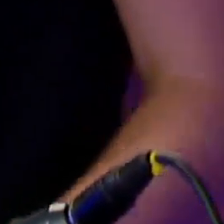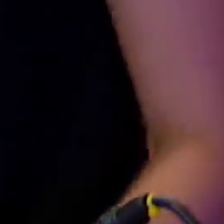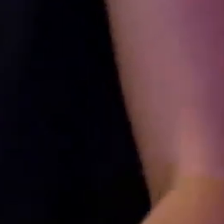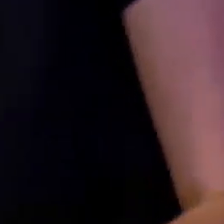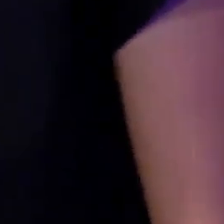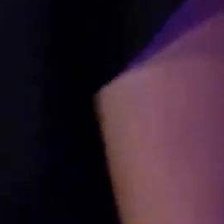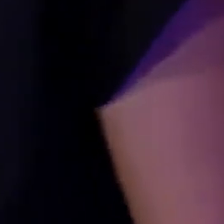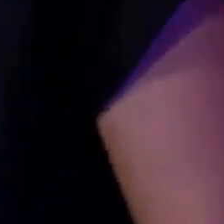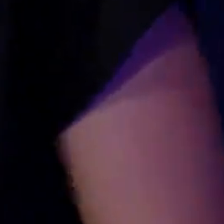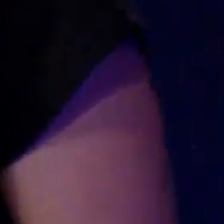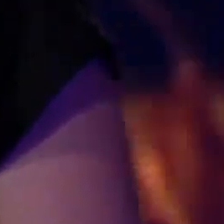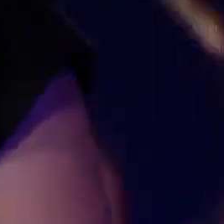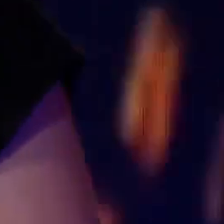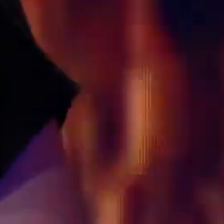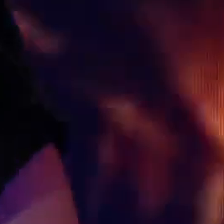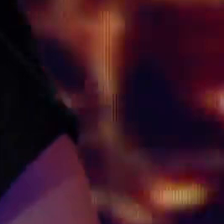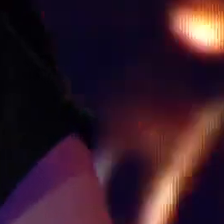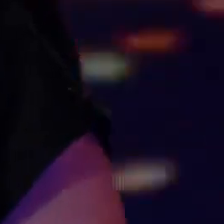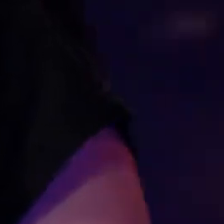noche un doblez